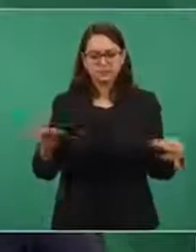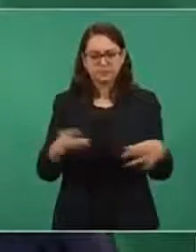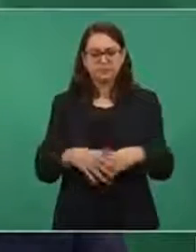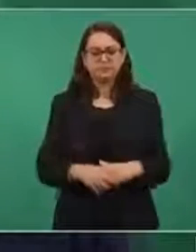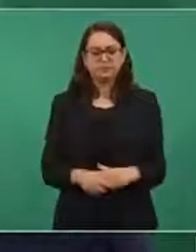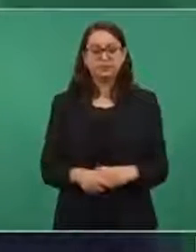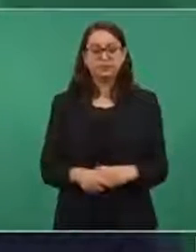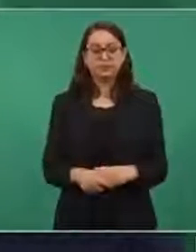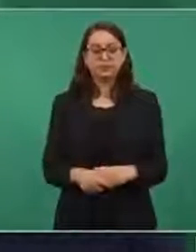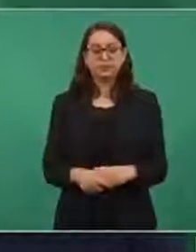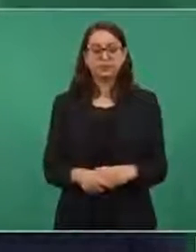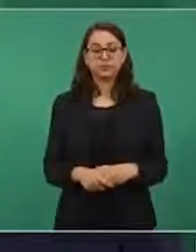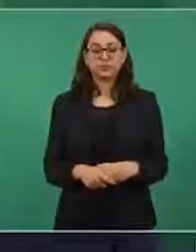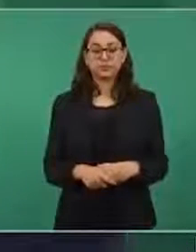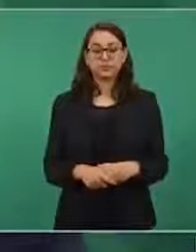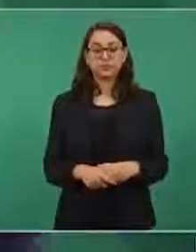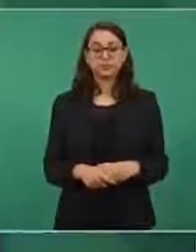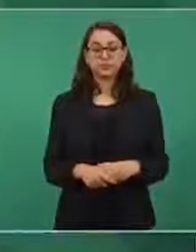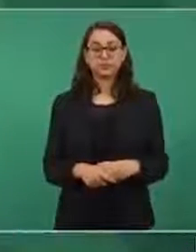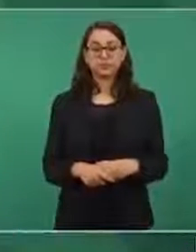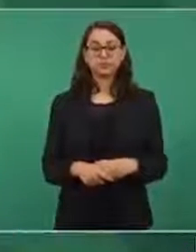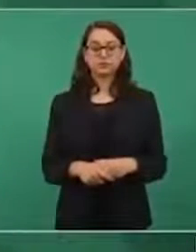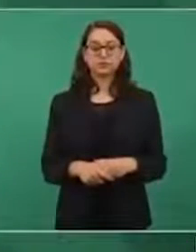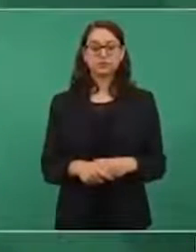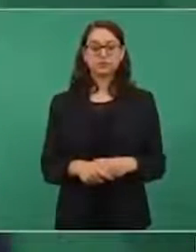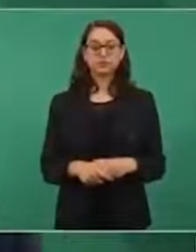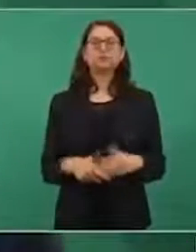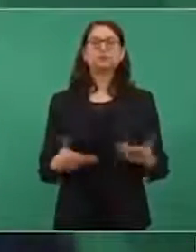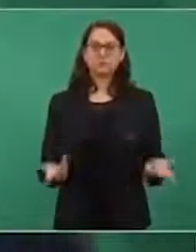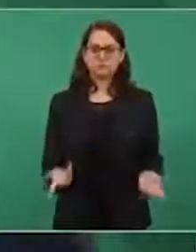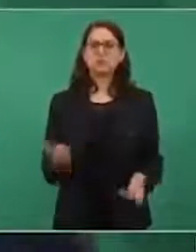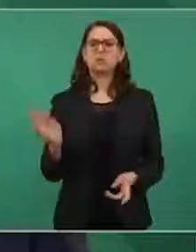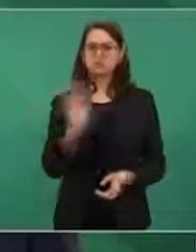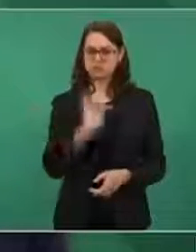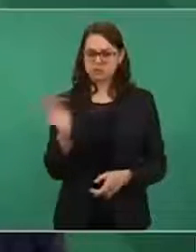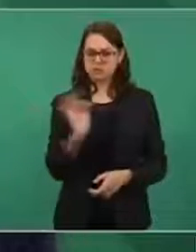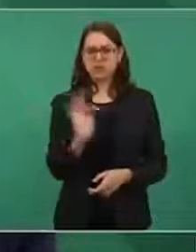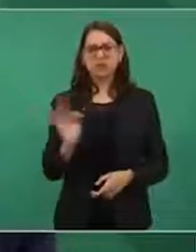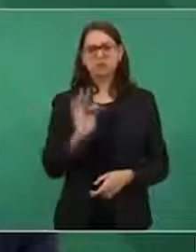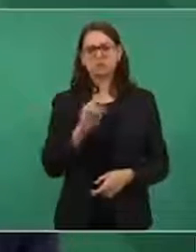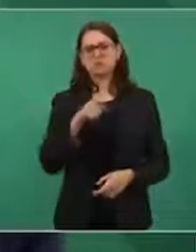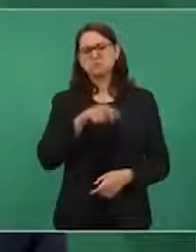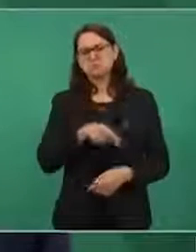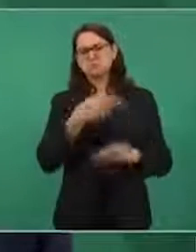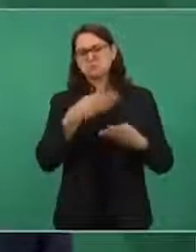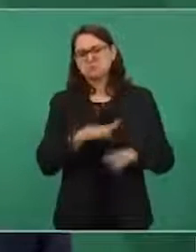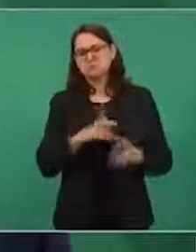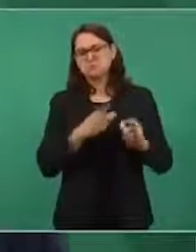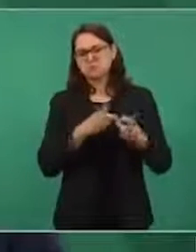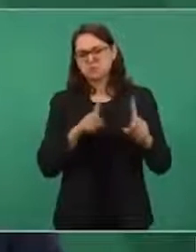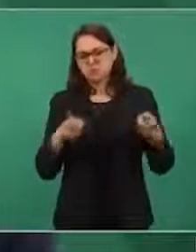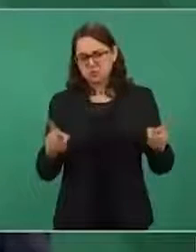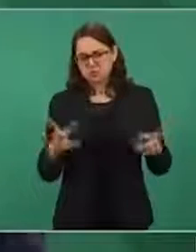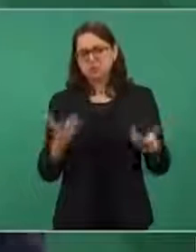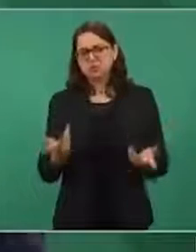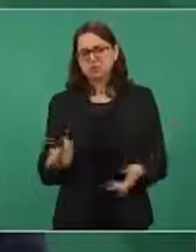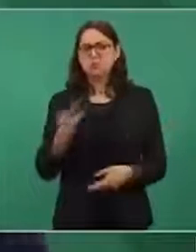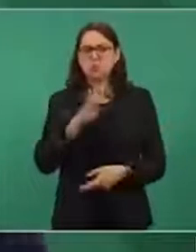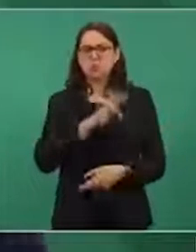posibilidad de que se haga con la banca de desarrollo, que para eso